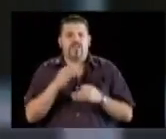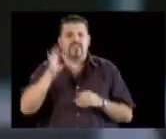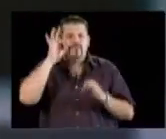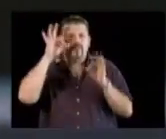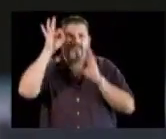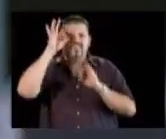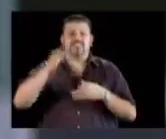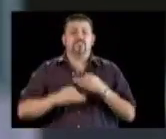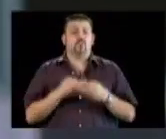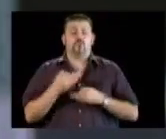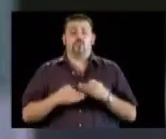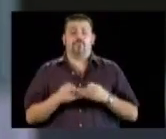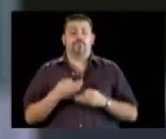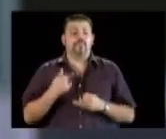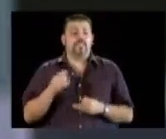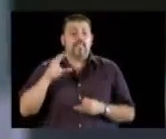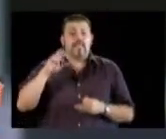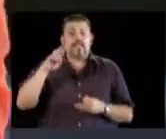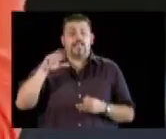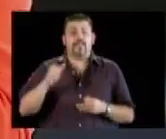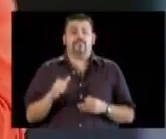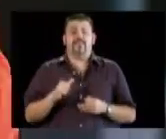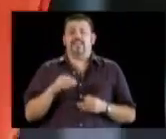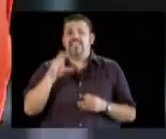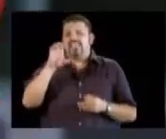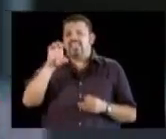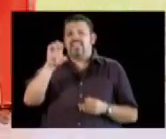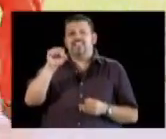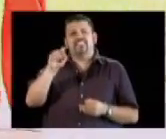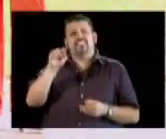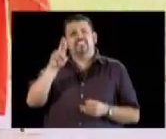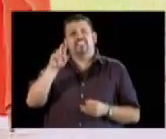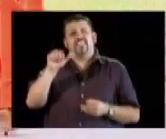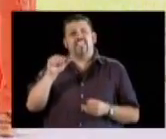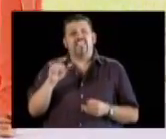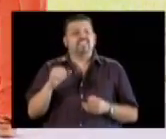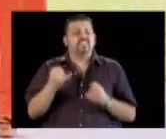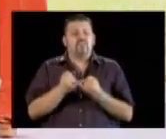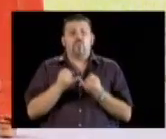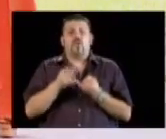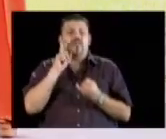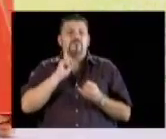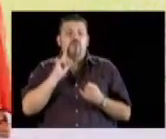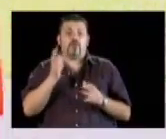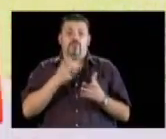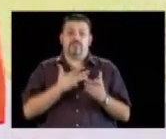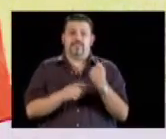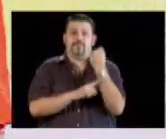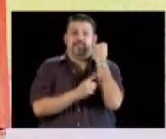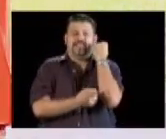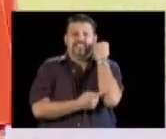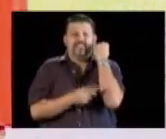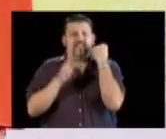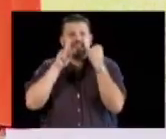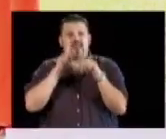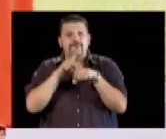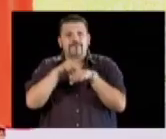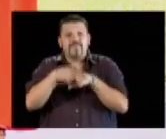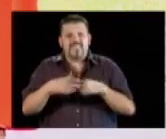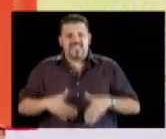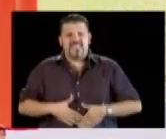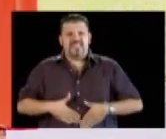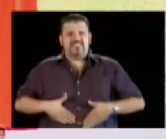y es extraordinaria. La crema antiestrías, esta es específicamente para las estrías. Ya vieron que en el video era una